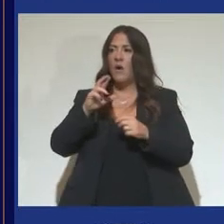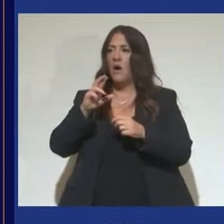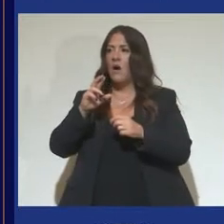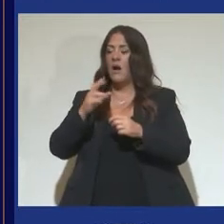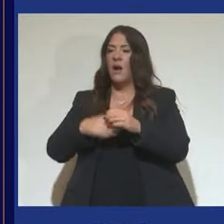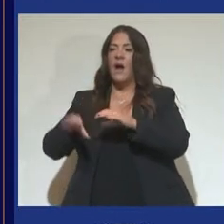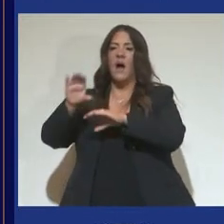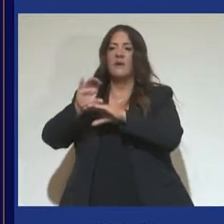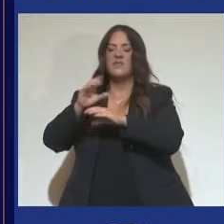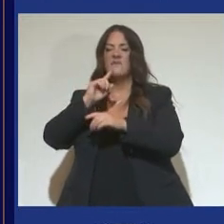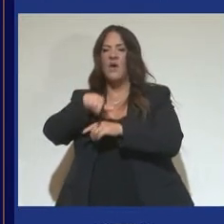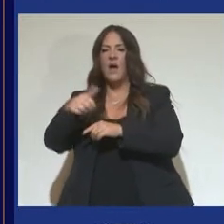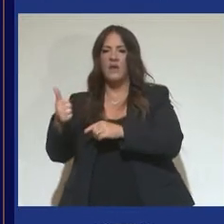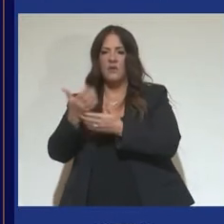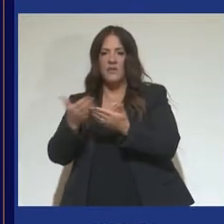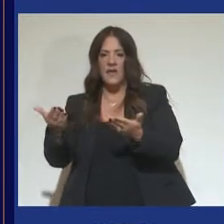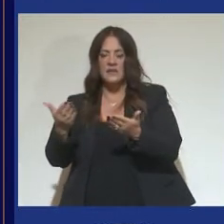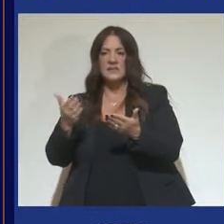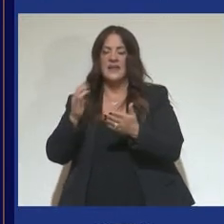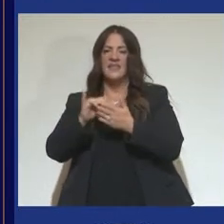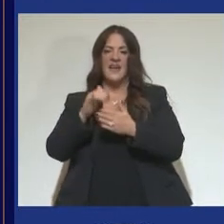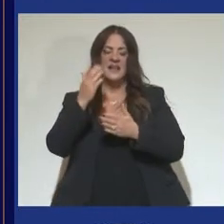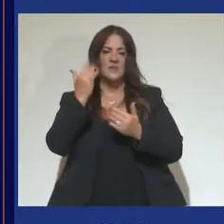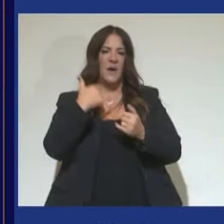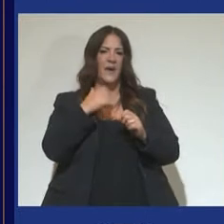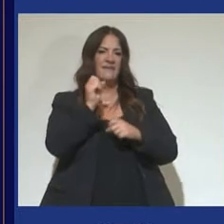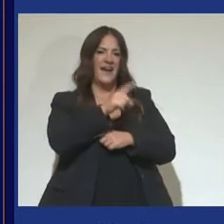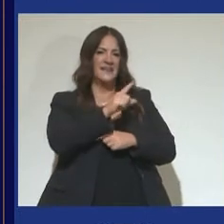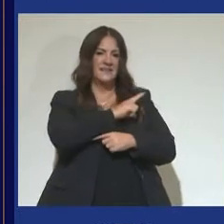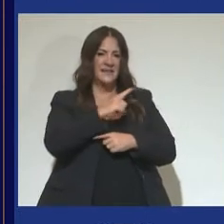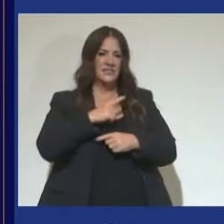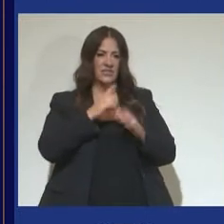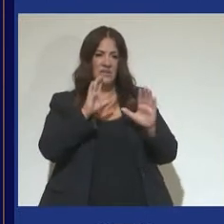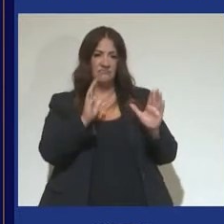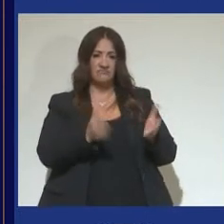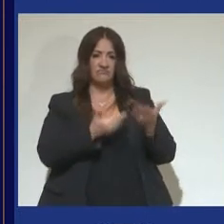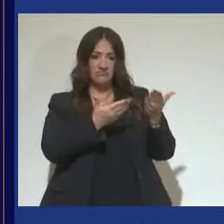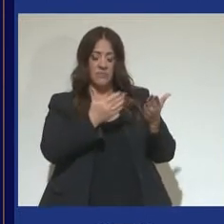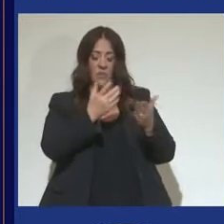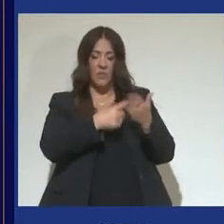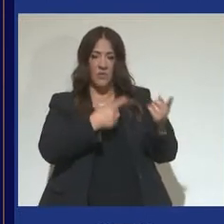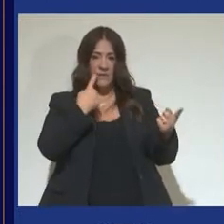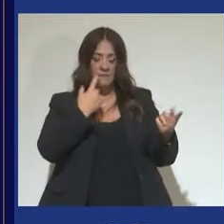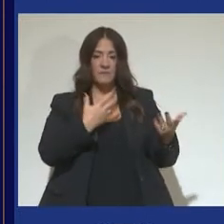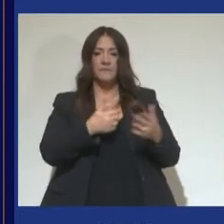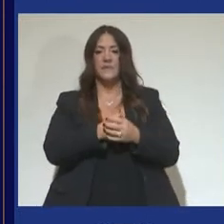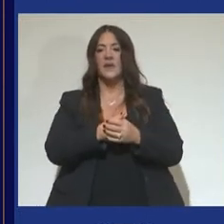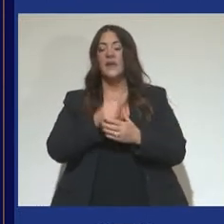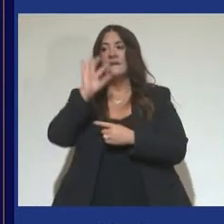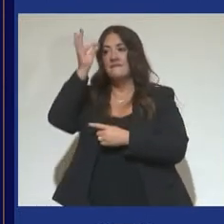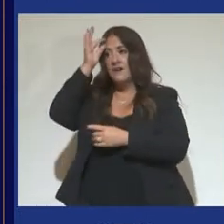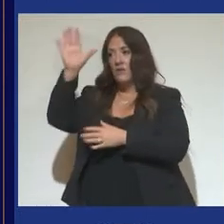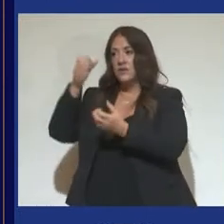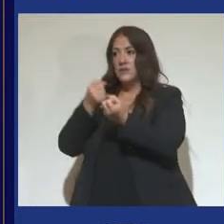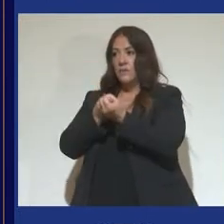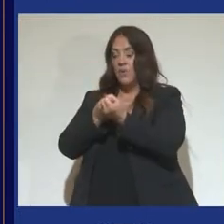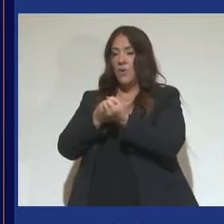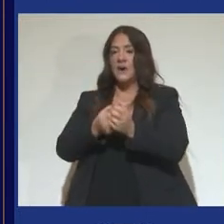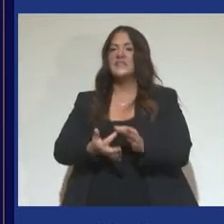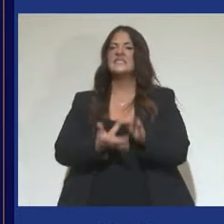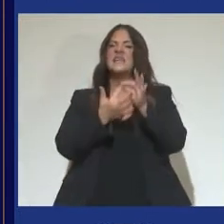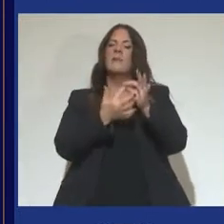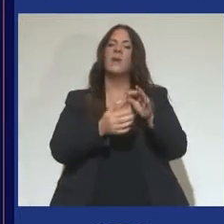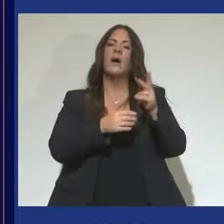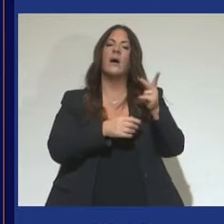gastado es una pregunta para la legislatura y quiero aclarar esto para que la gente entienda que el apoyo federal con la excepción